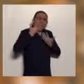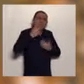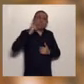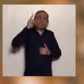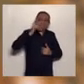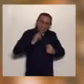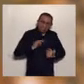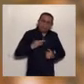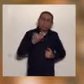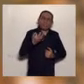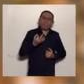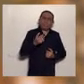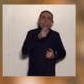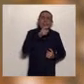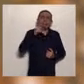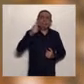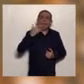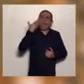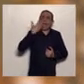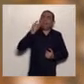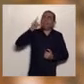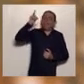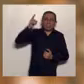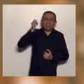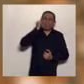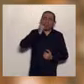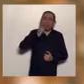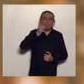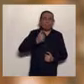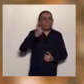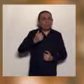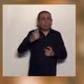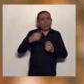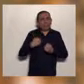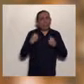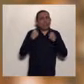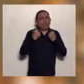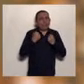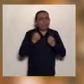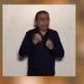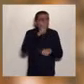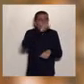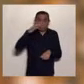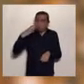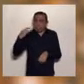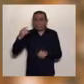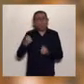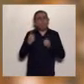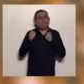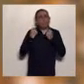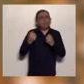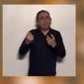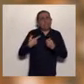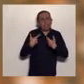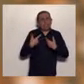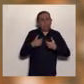su vida y con su palabra. Buen pastor, fortalece a los que elegiste y ayúdalos